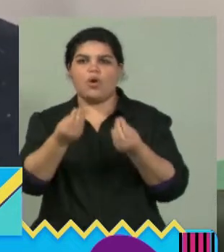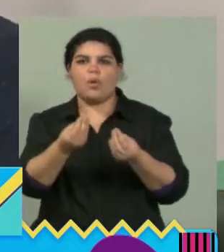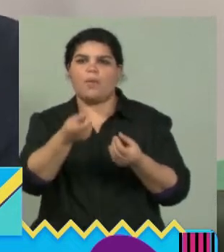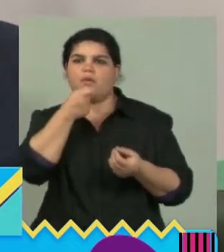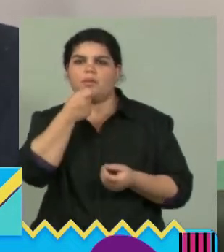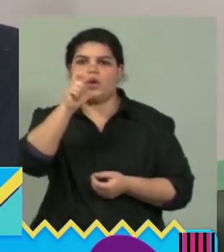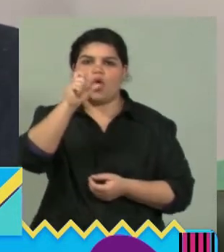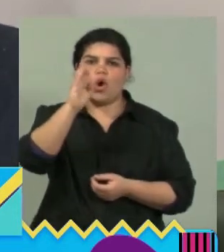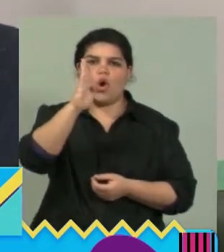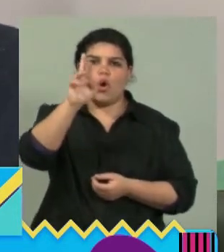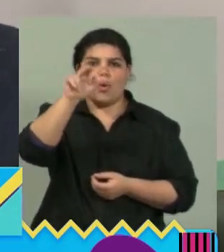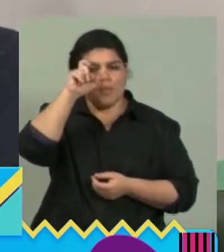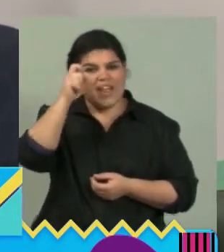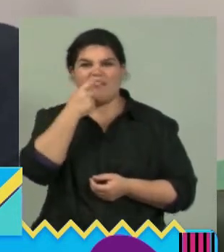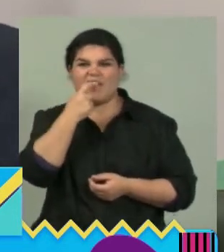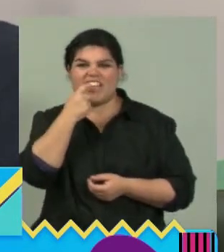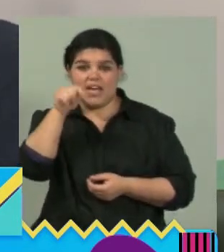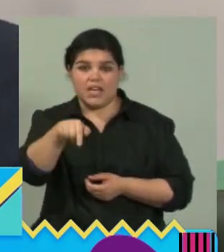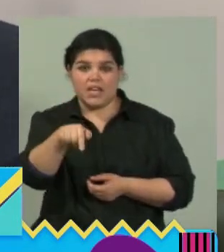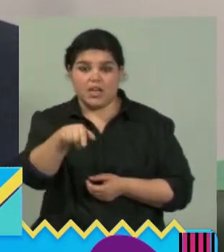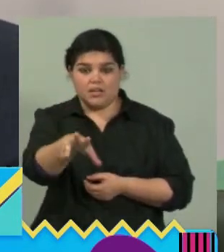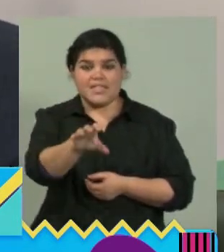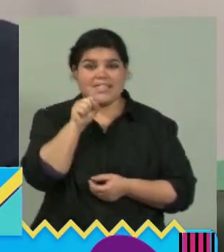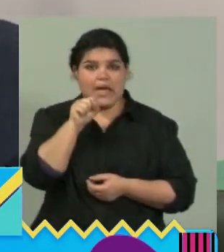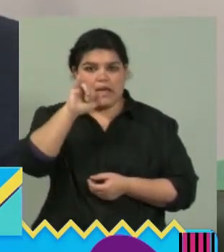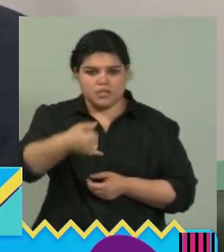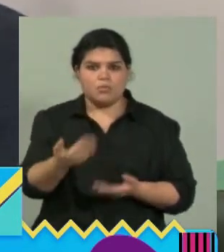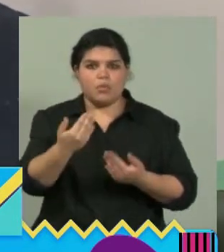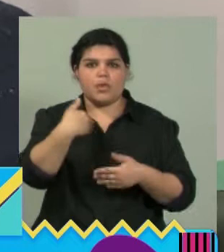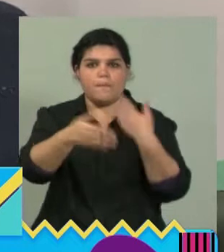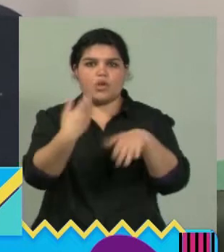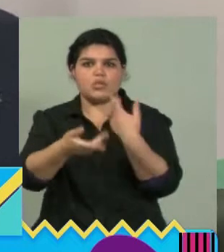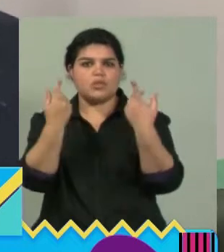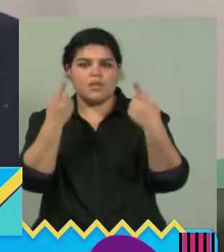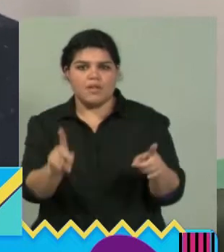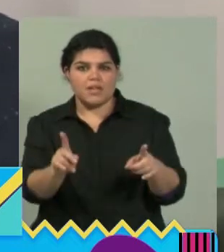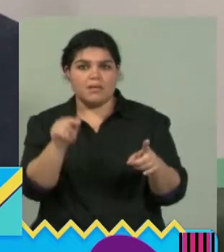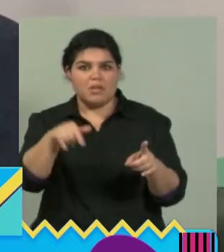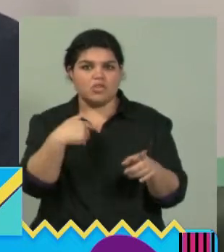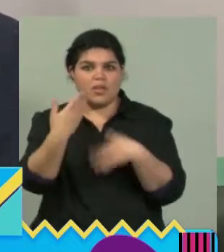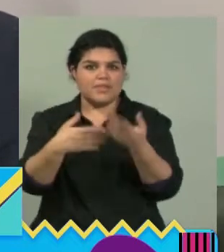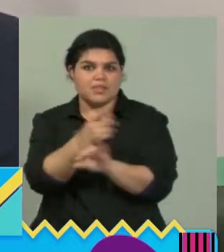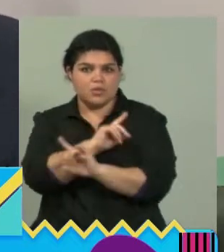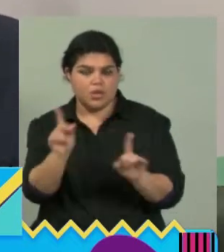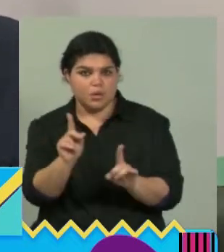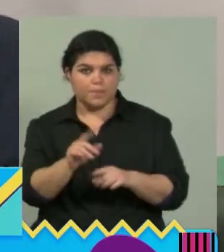cobre, no así el oro, pero sí el cobre, y sin embargo tampoco se desarrollan en Mendoza. O sea